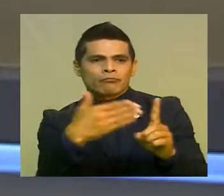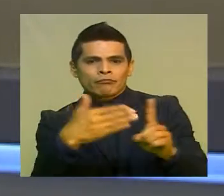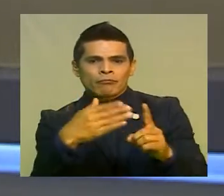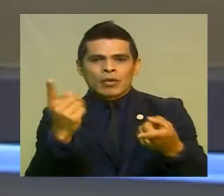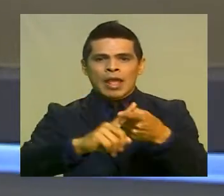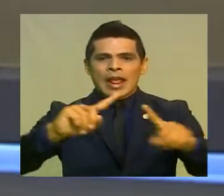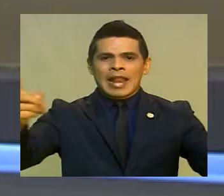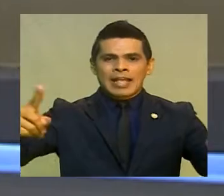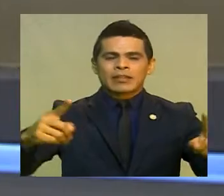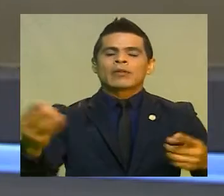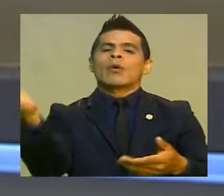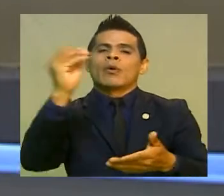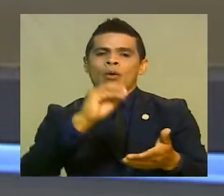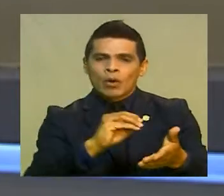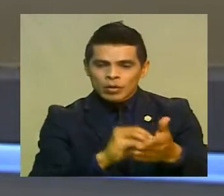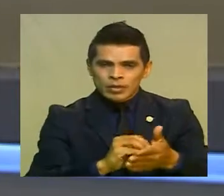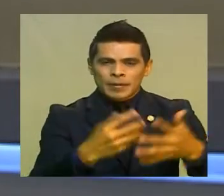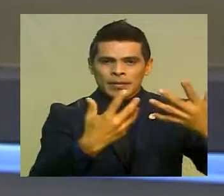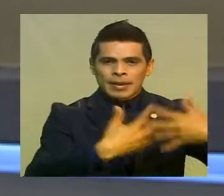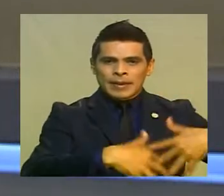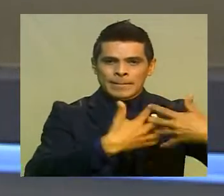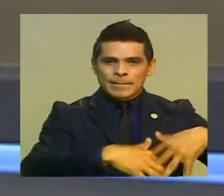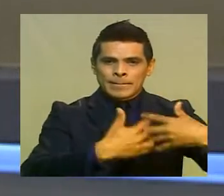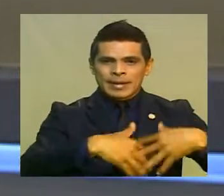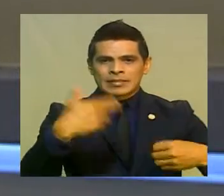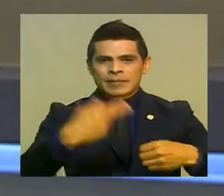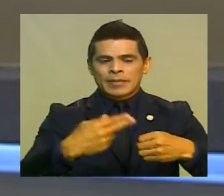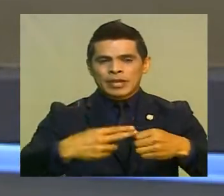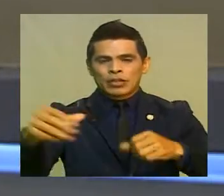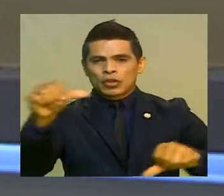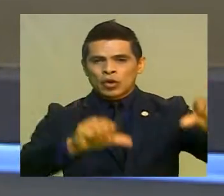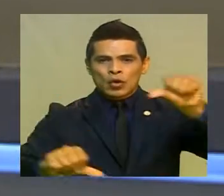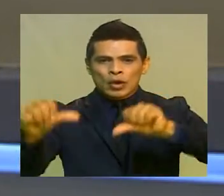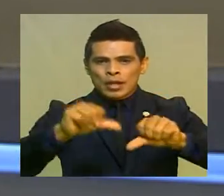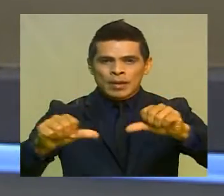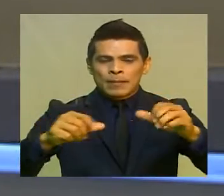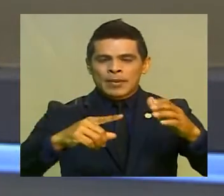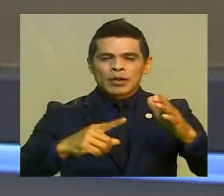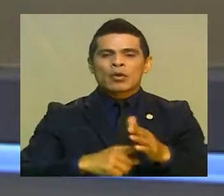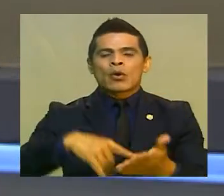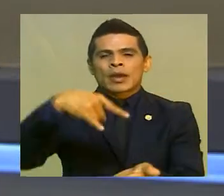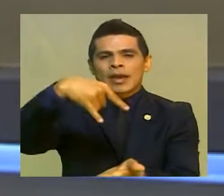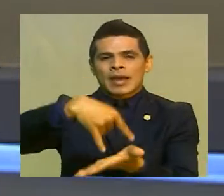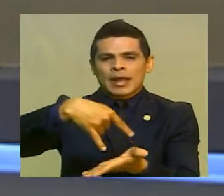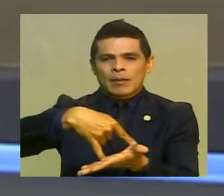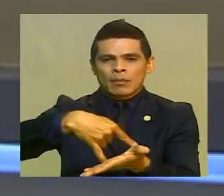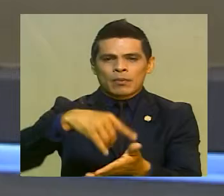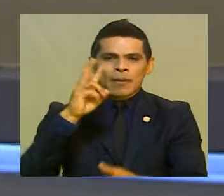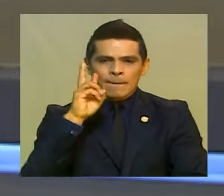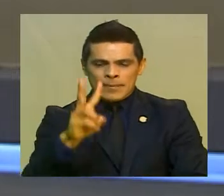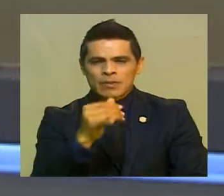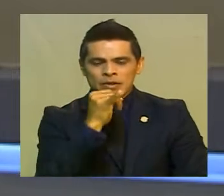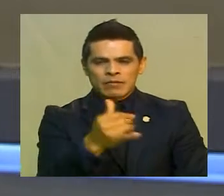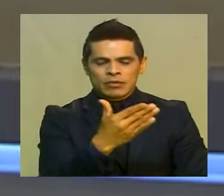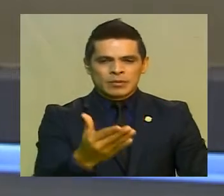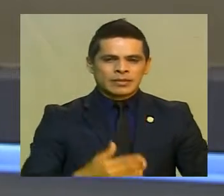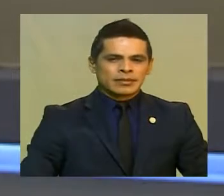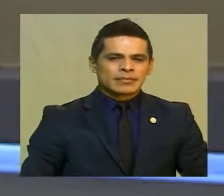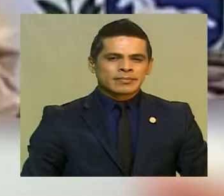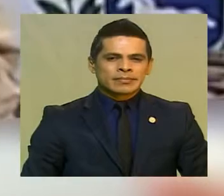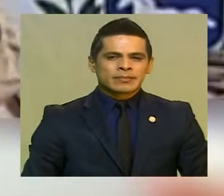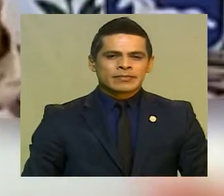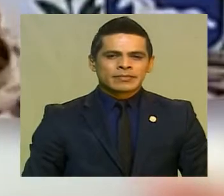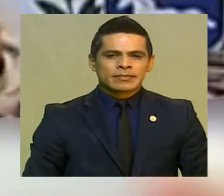en el complejo petroquímico hugo chávez que está ubicado en morón estado carabobo del centro de venezuela vamos a ver el reporte